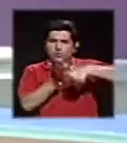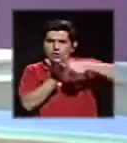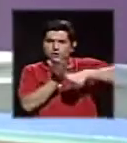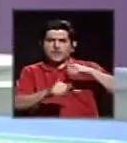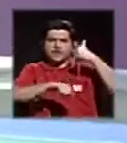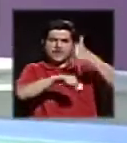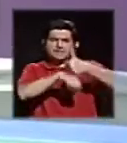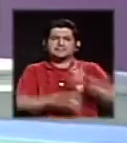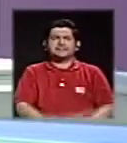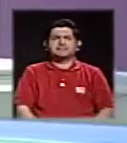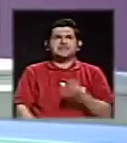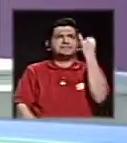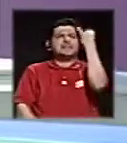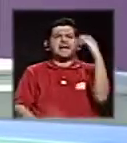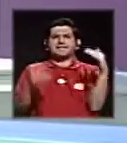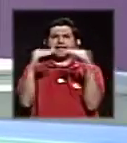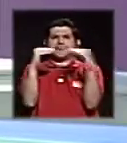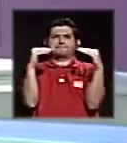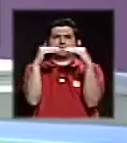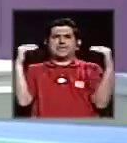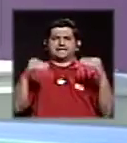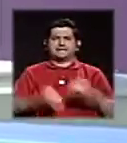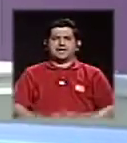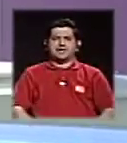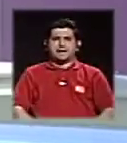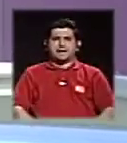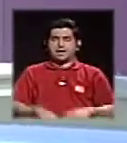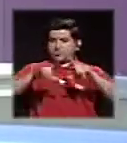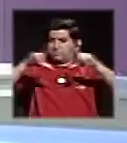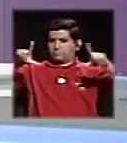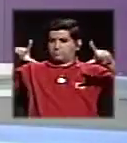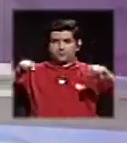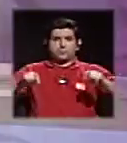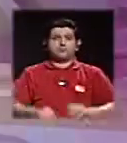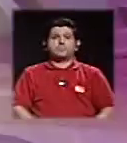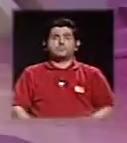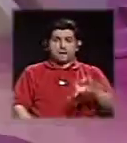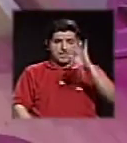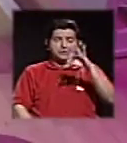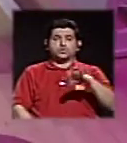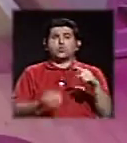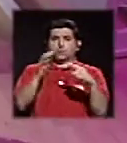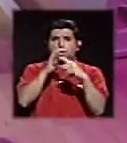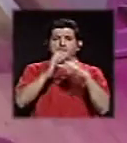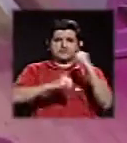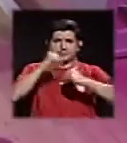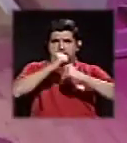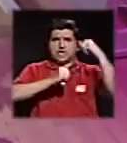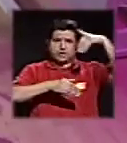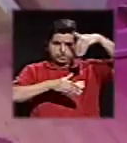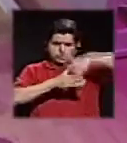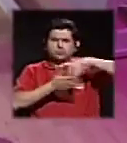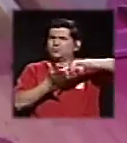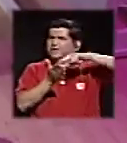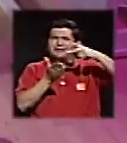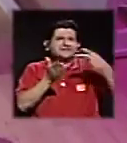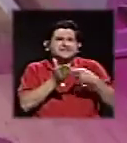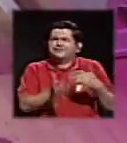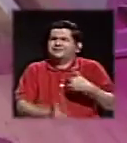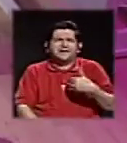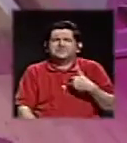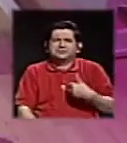el principio de paridad en las papeletas de elección popular y en las estructuras internas qué significado